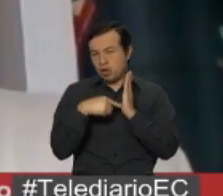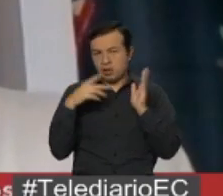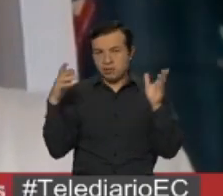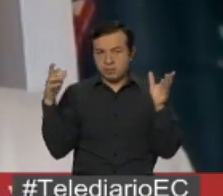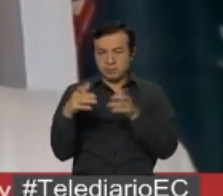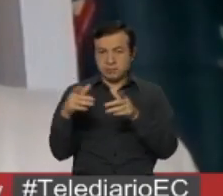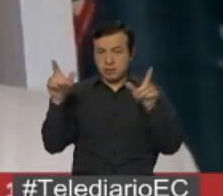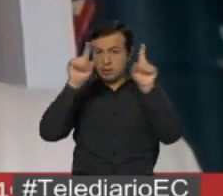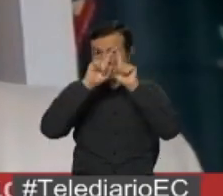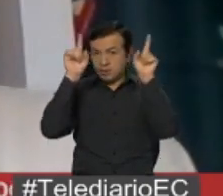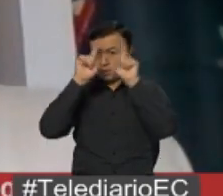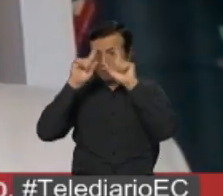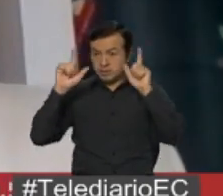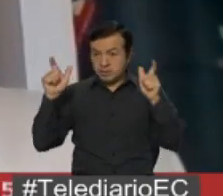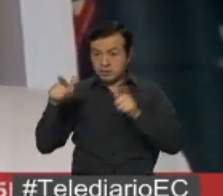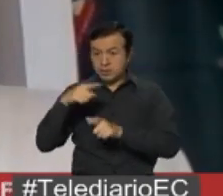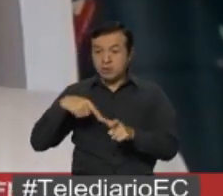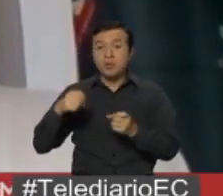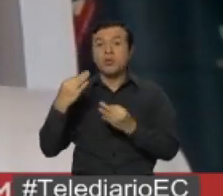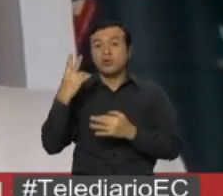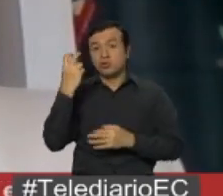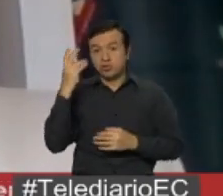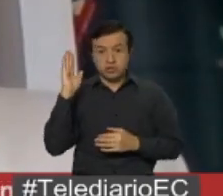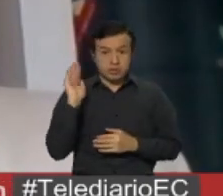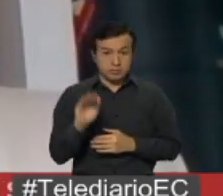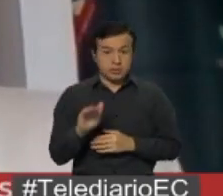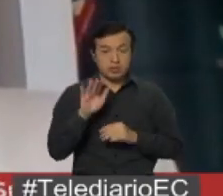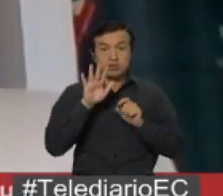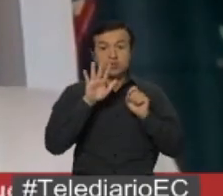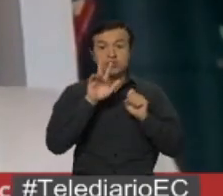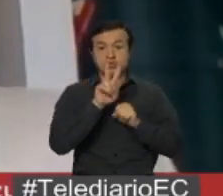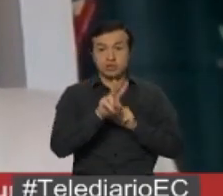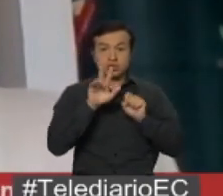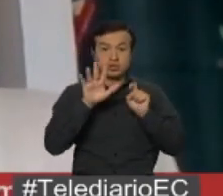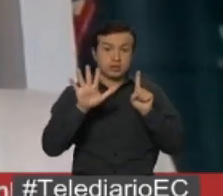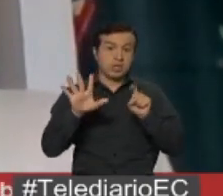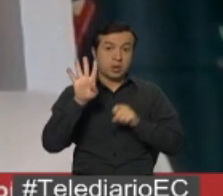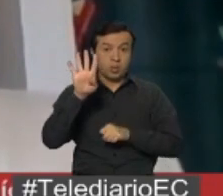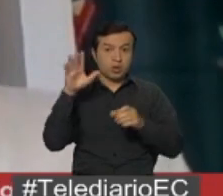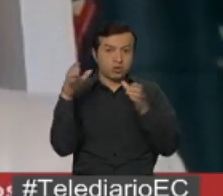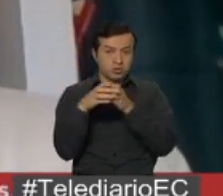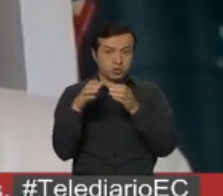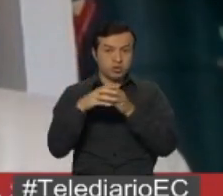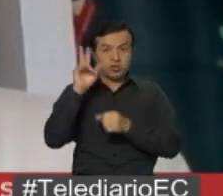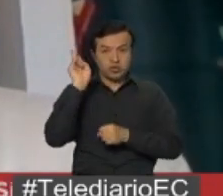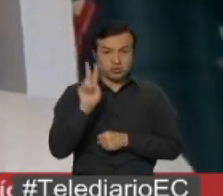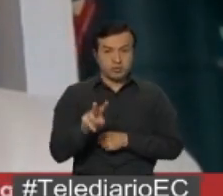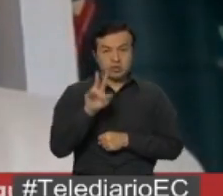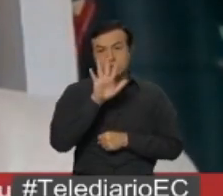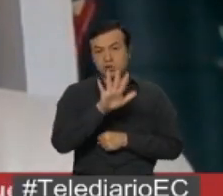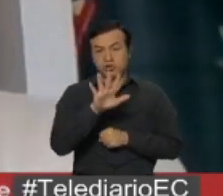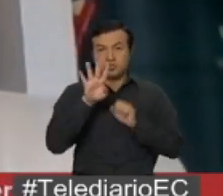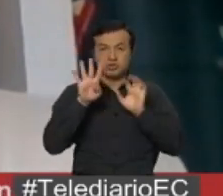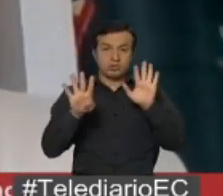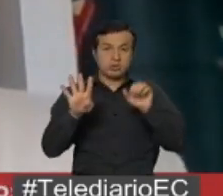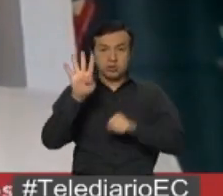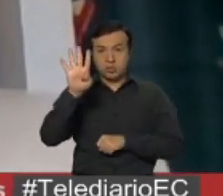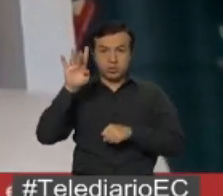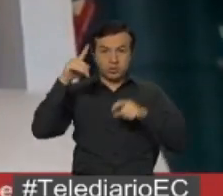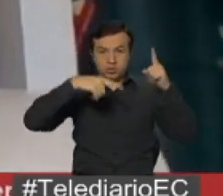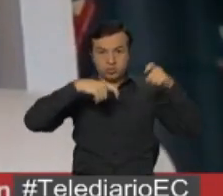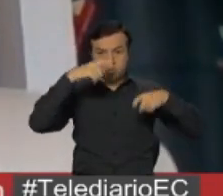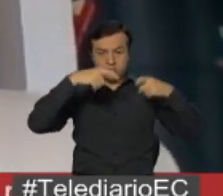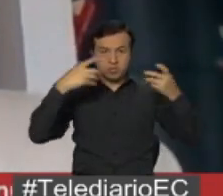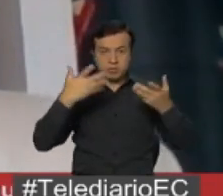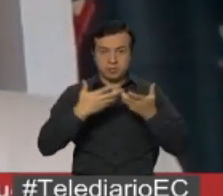popular y solidaria 12.264 asociaciones y 2.592 cooperativas